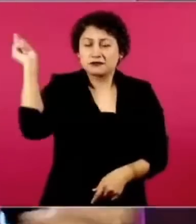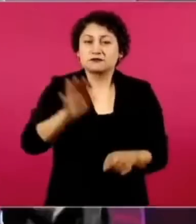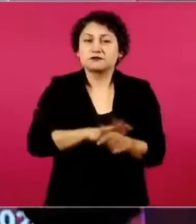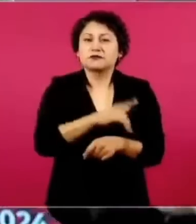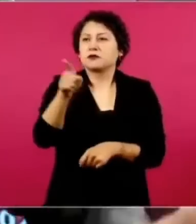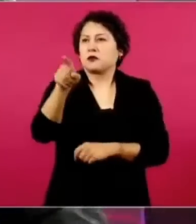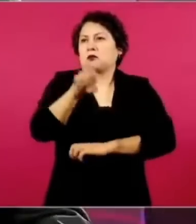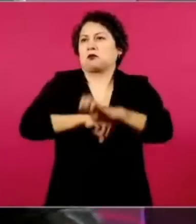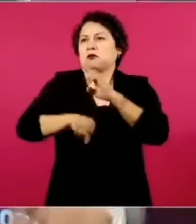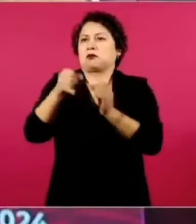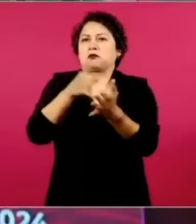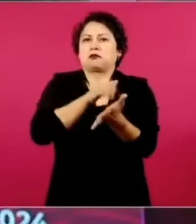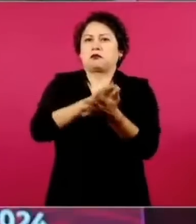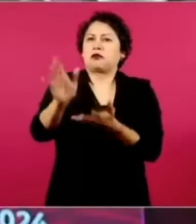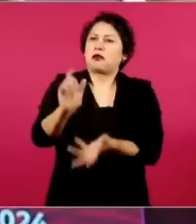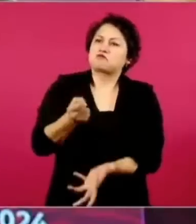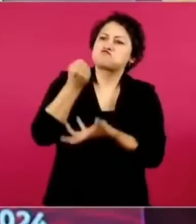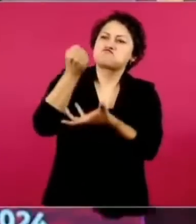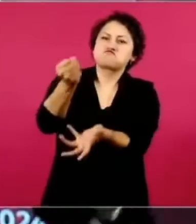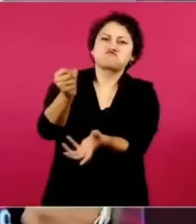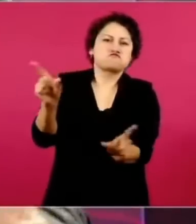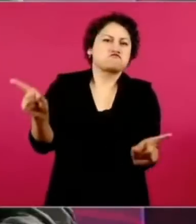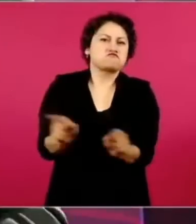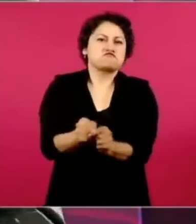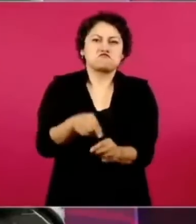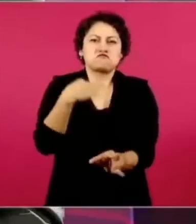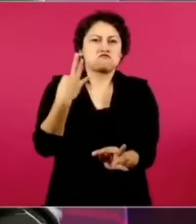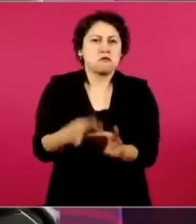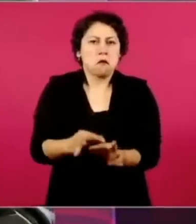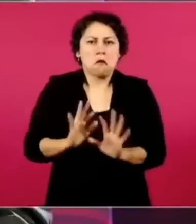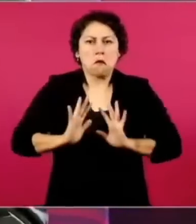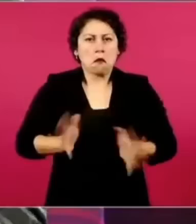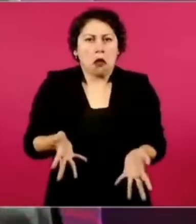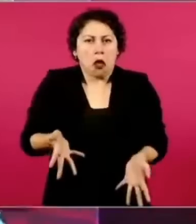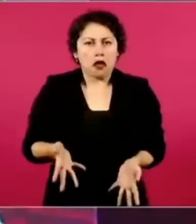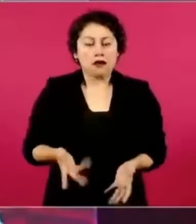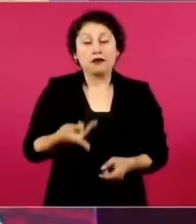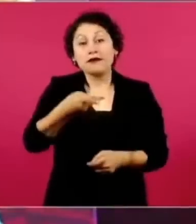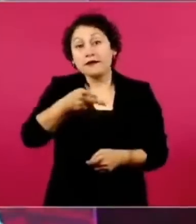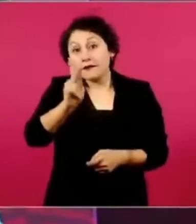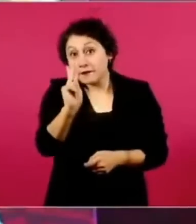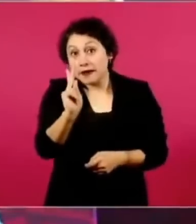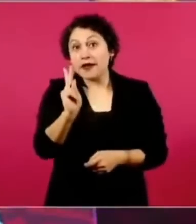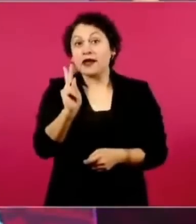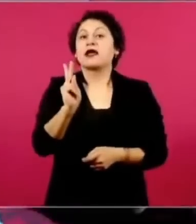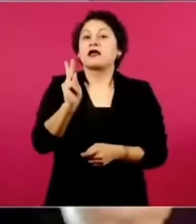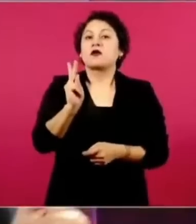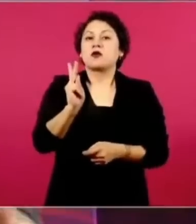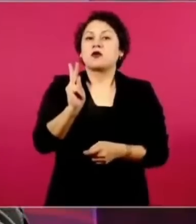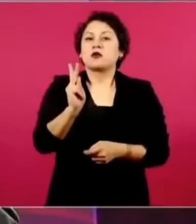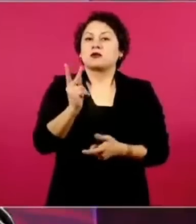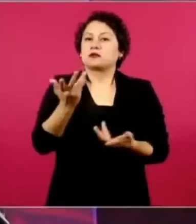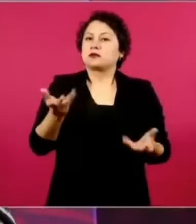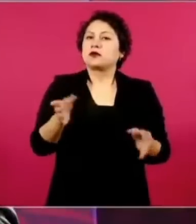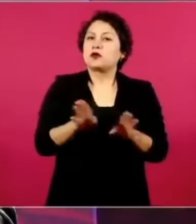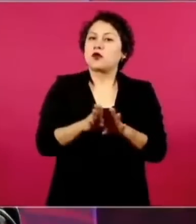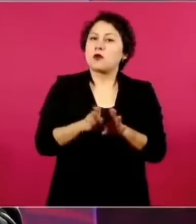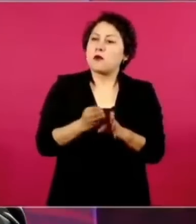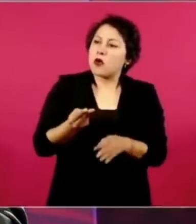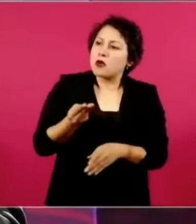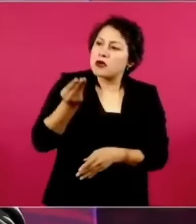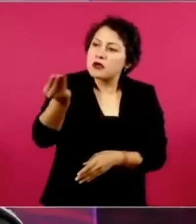Se elaboran. Sí, pero ¿cómo se distribuye? La organización que se requiere,